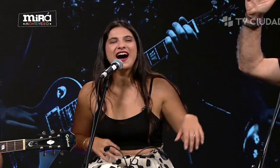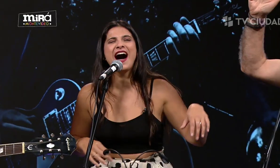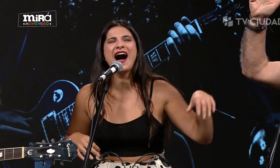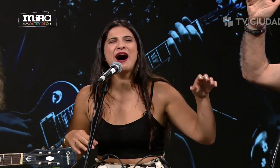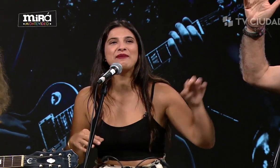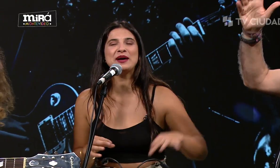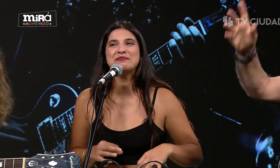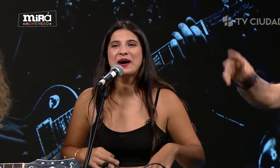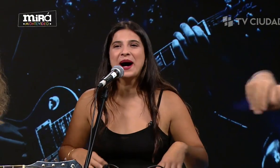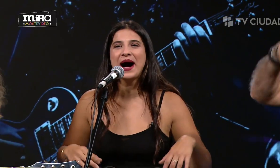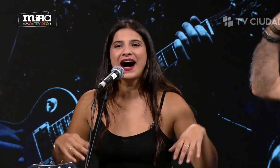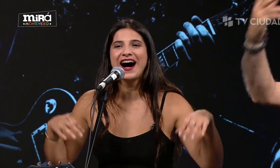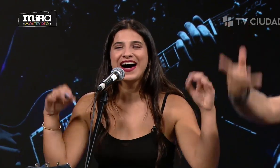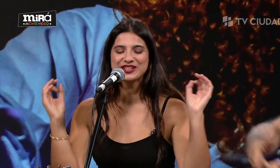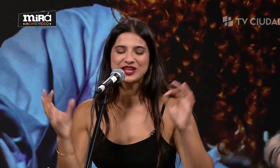Víbora, habla,